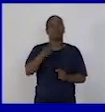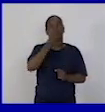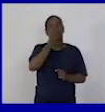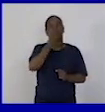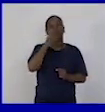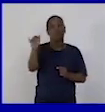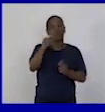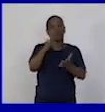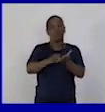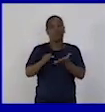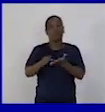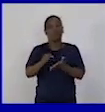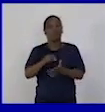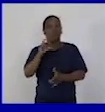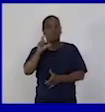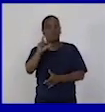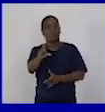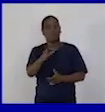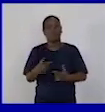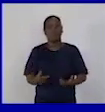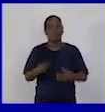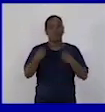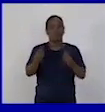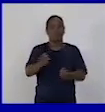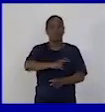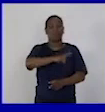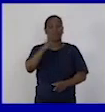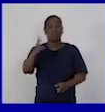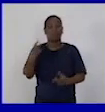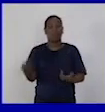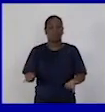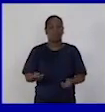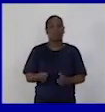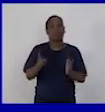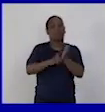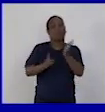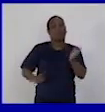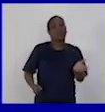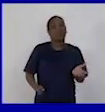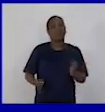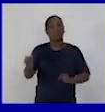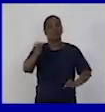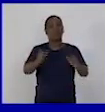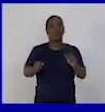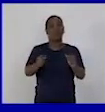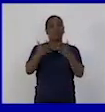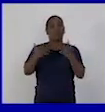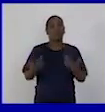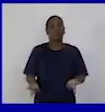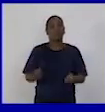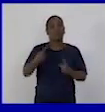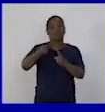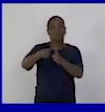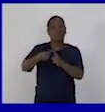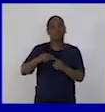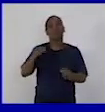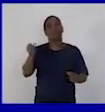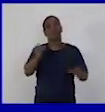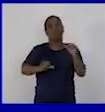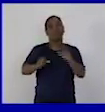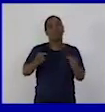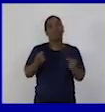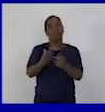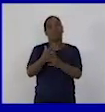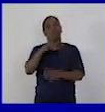pueden calcularlo al final, dándole los valores de la energía de los reaccionantes y de la energía de los productos. En este